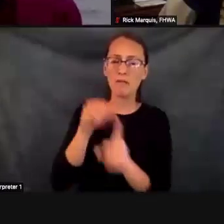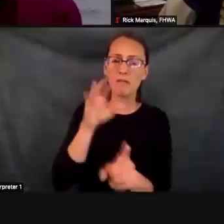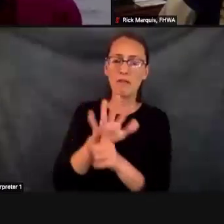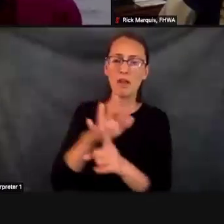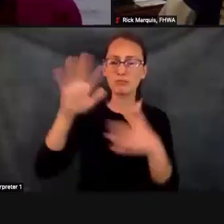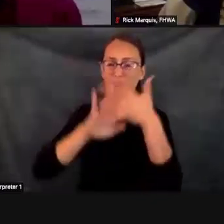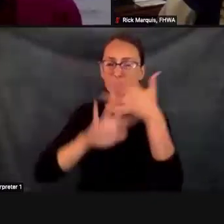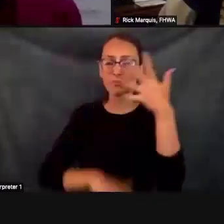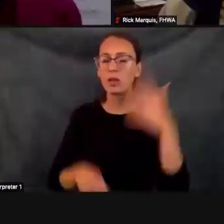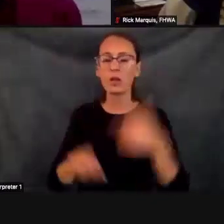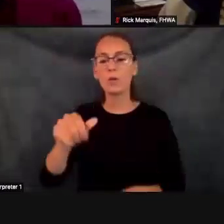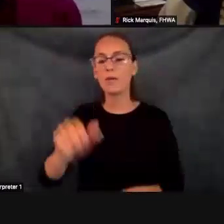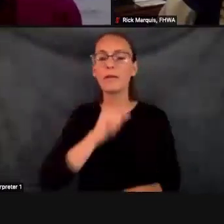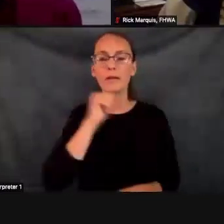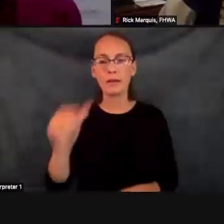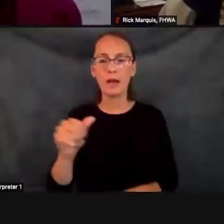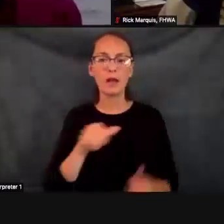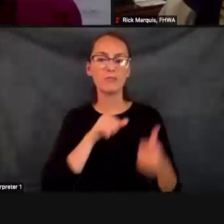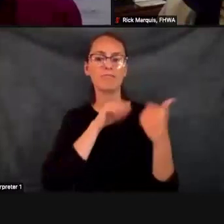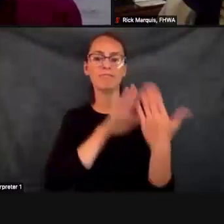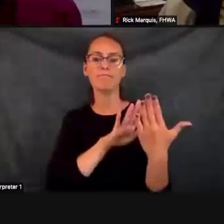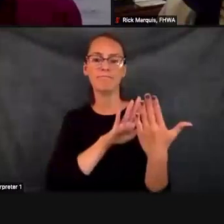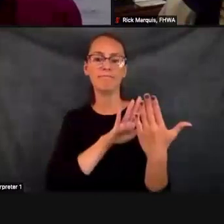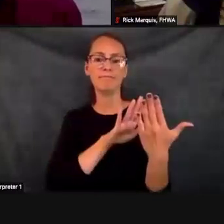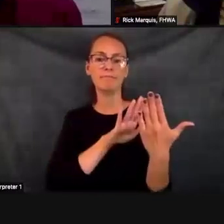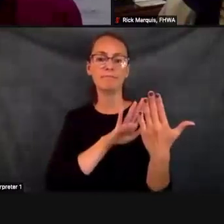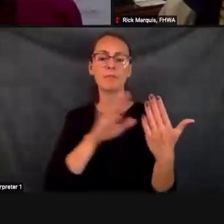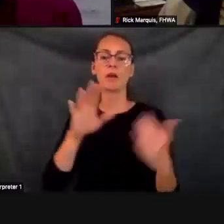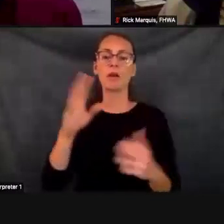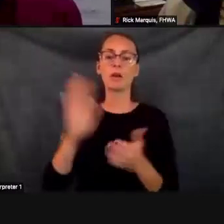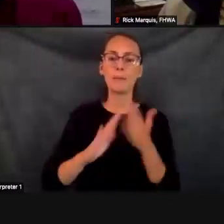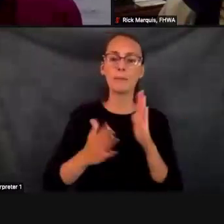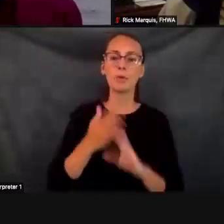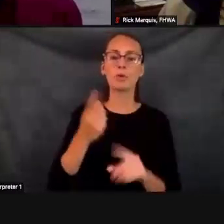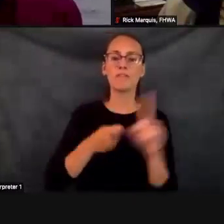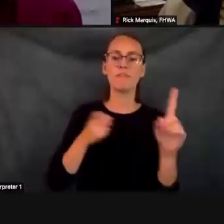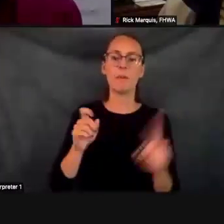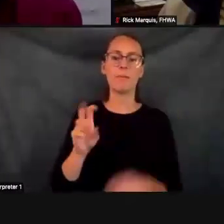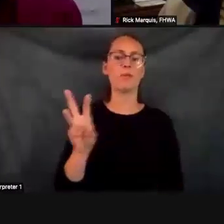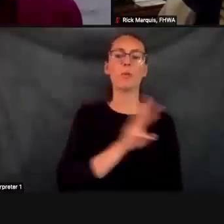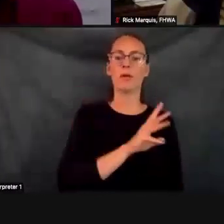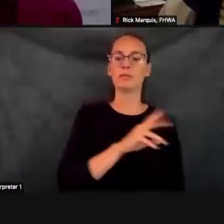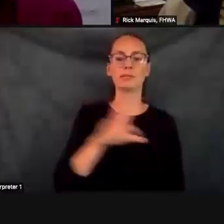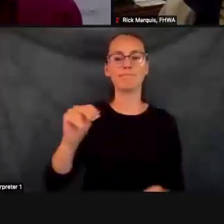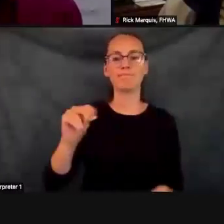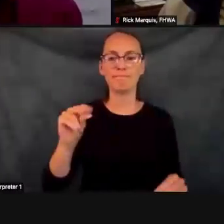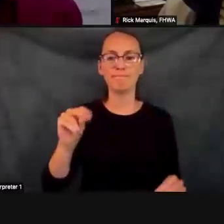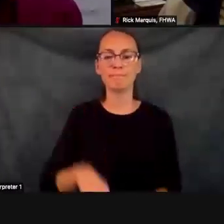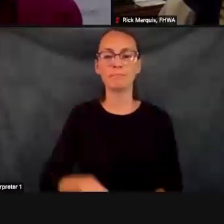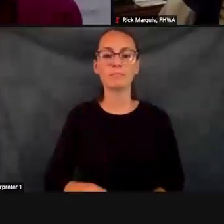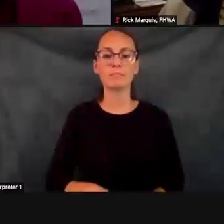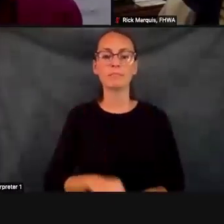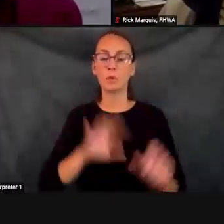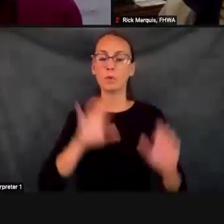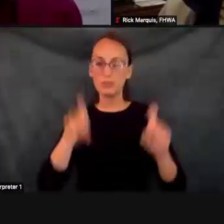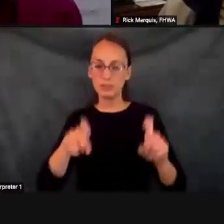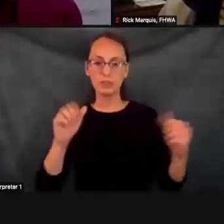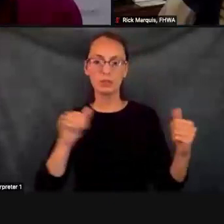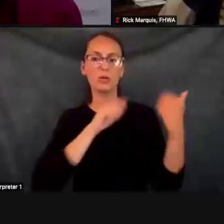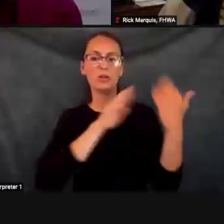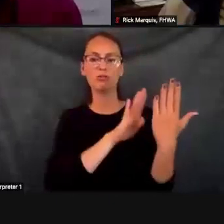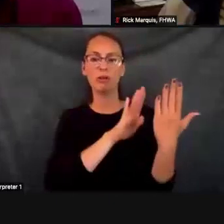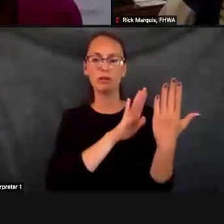los efectos negativos y no ha respondido a las preocupaciones de las comunidades al